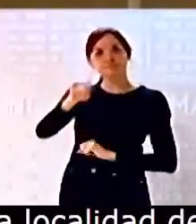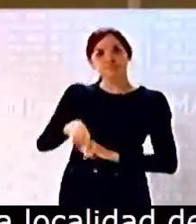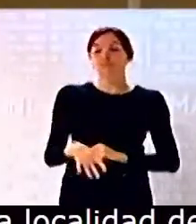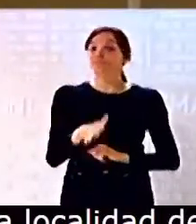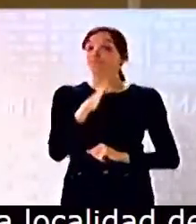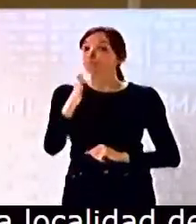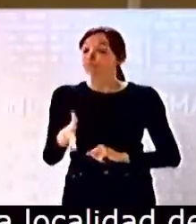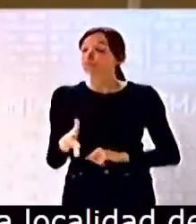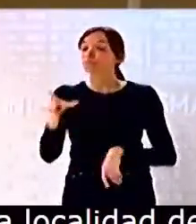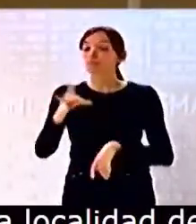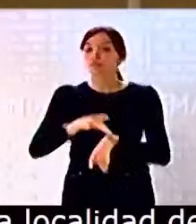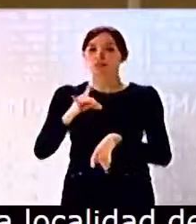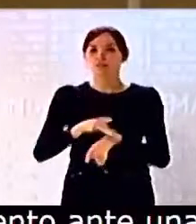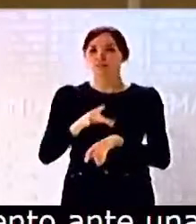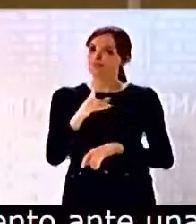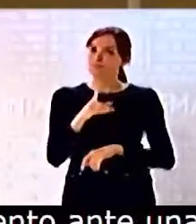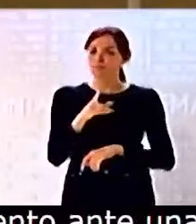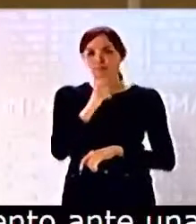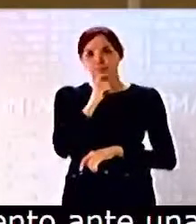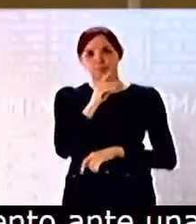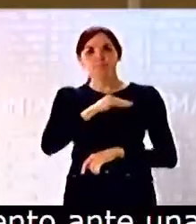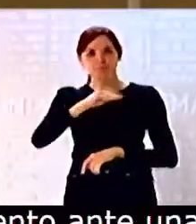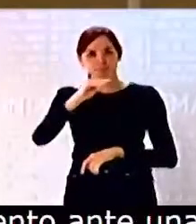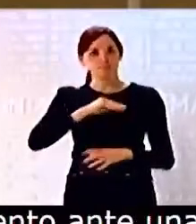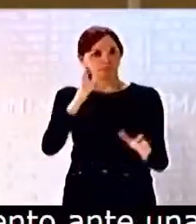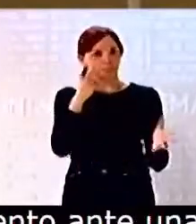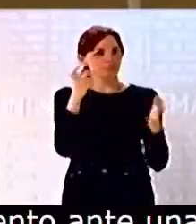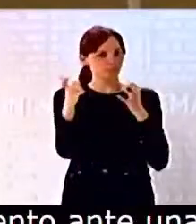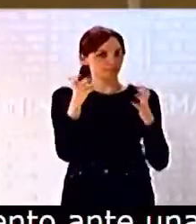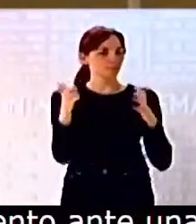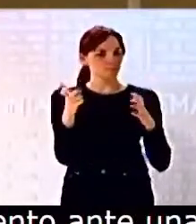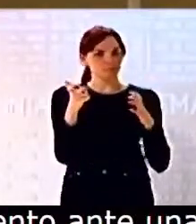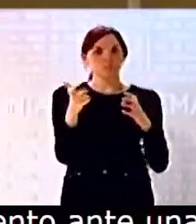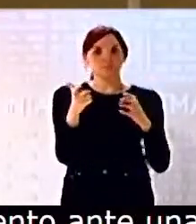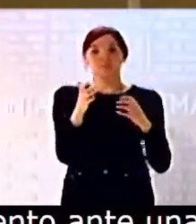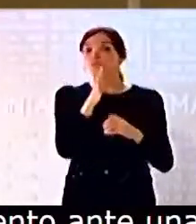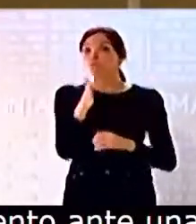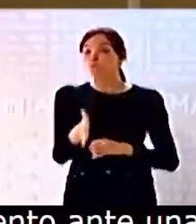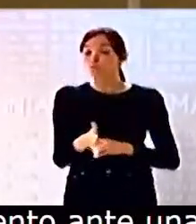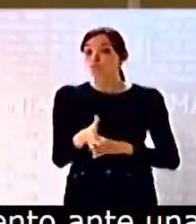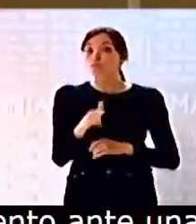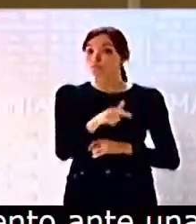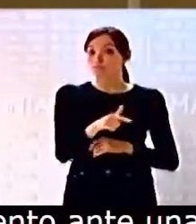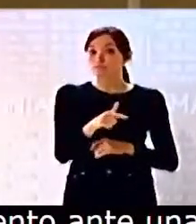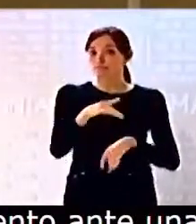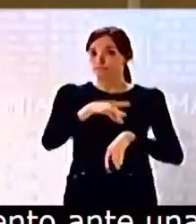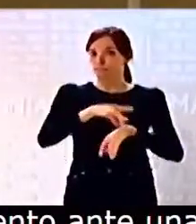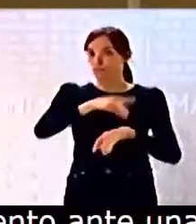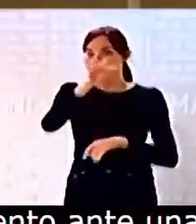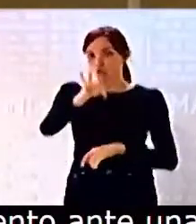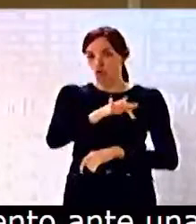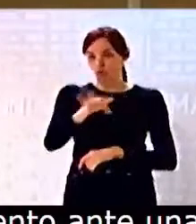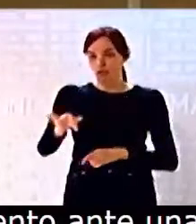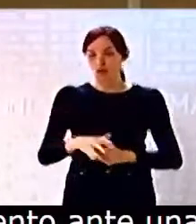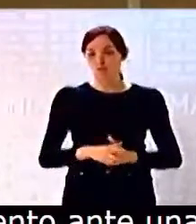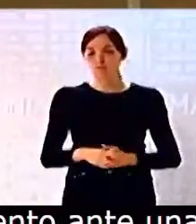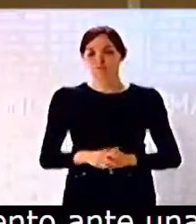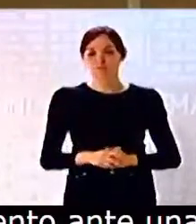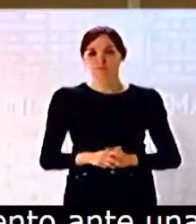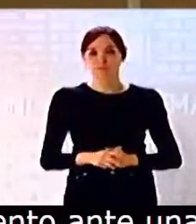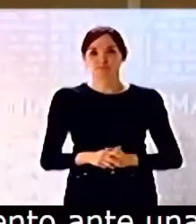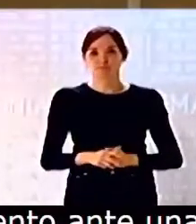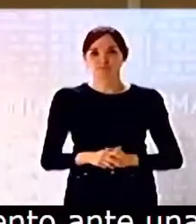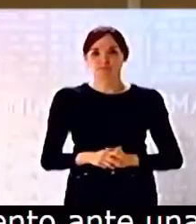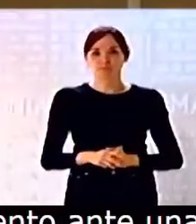cifras complicadas en cuanto a la incidencia.